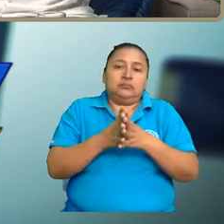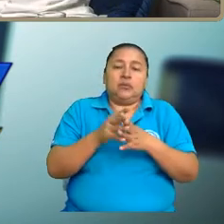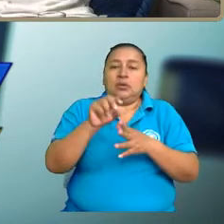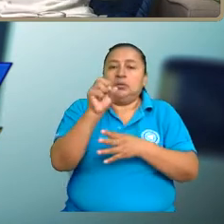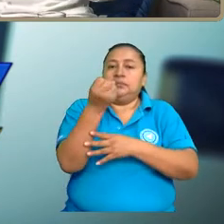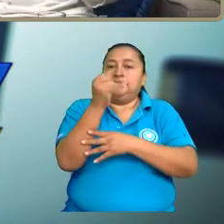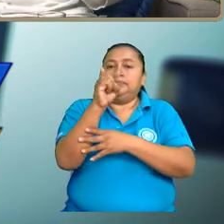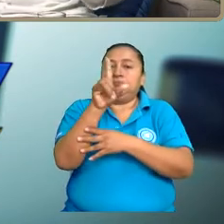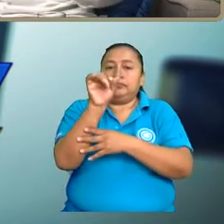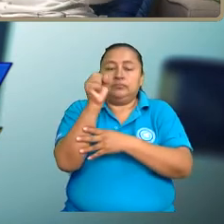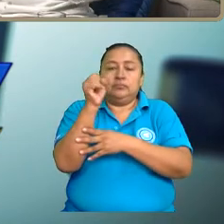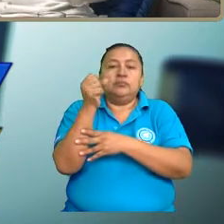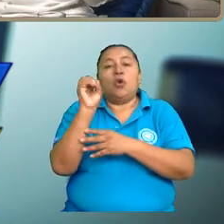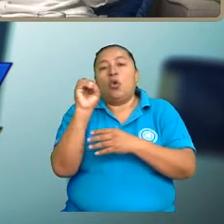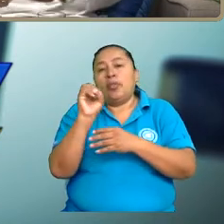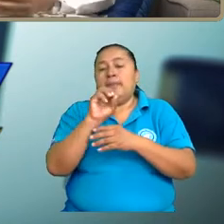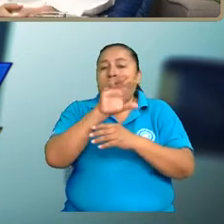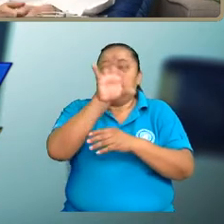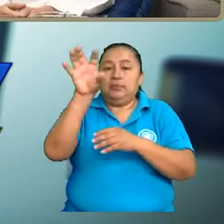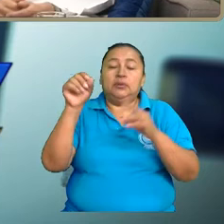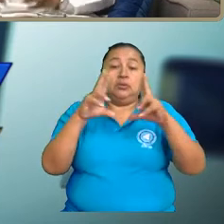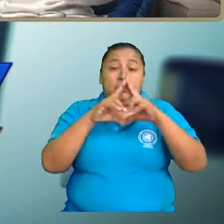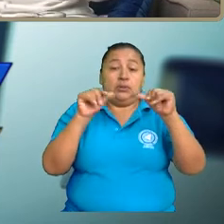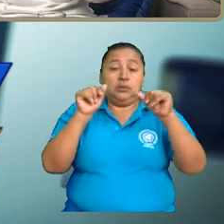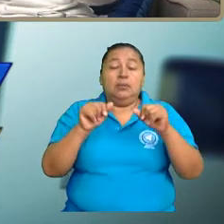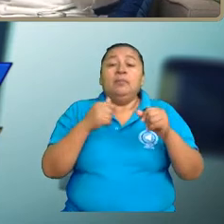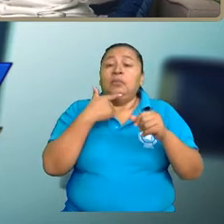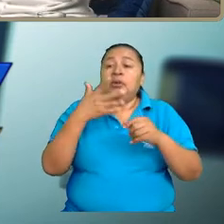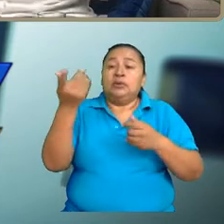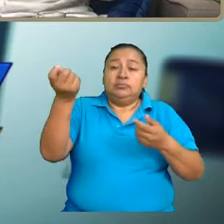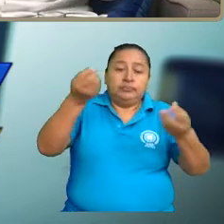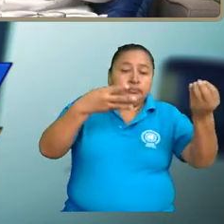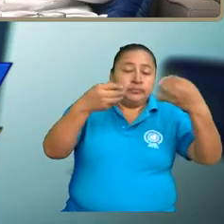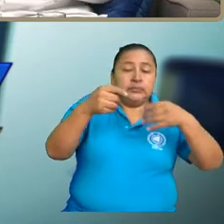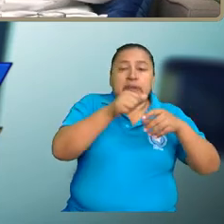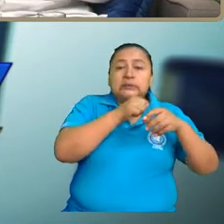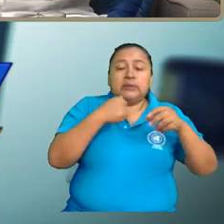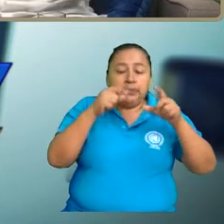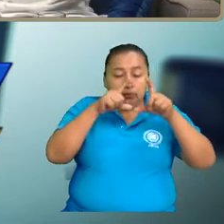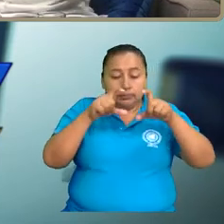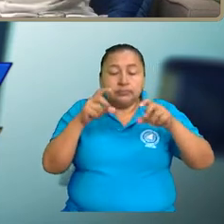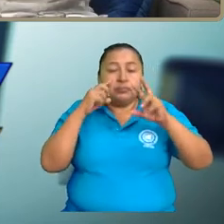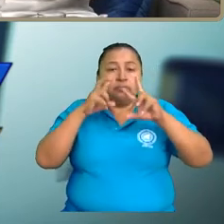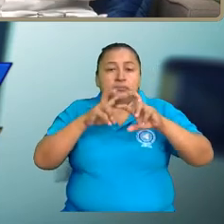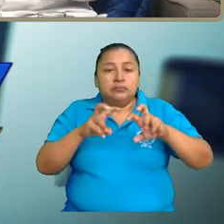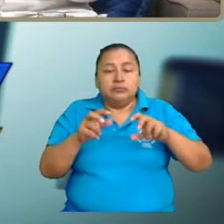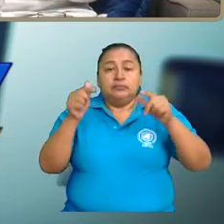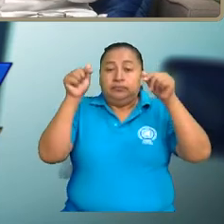SILAIS o departamentos del país que nos envían determinadas muestras para estar monitorizando.